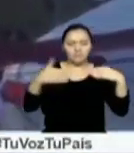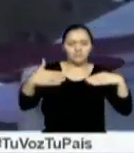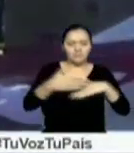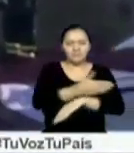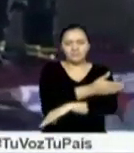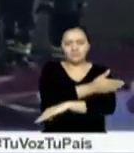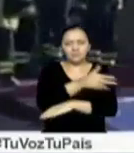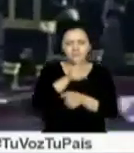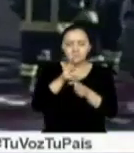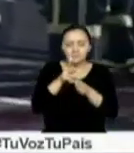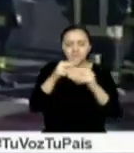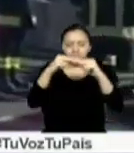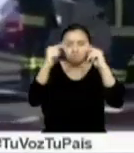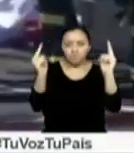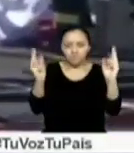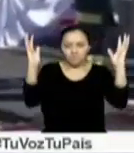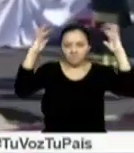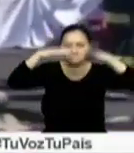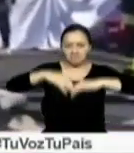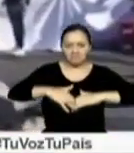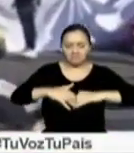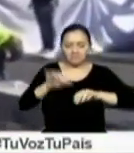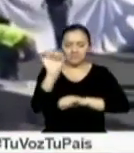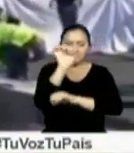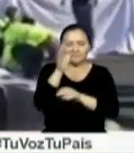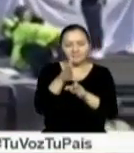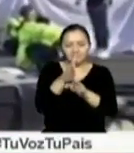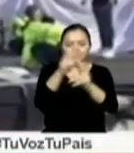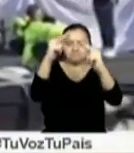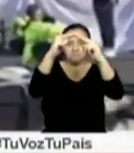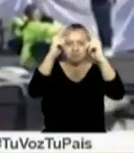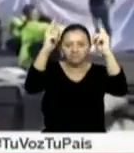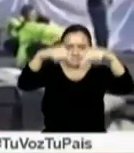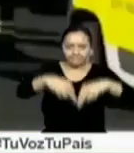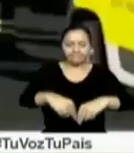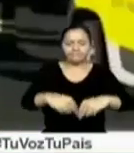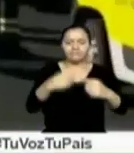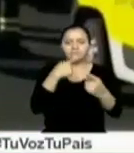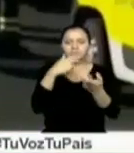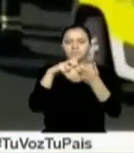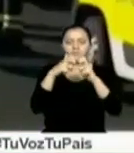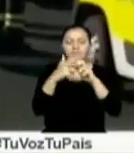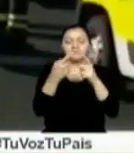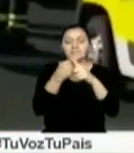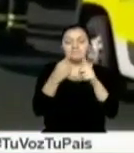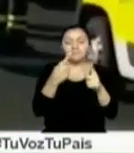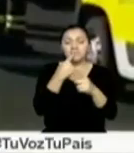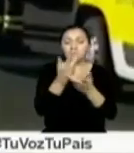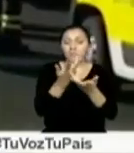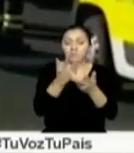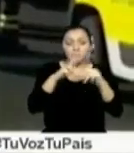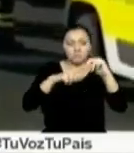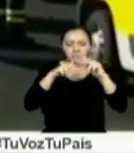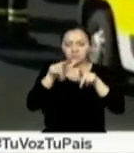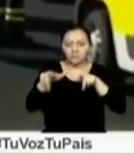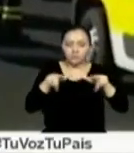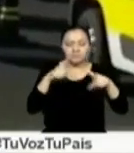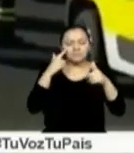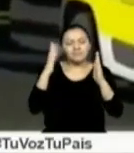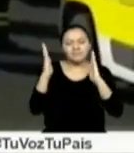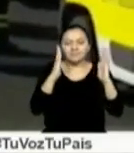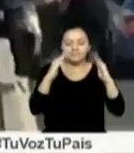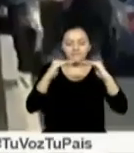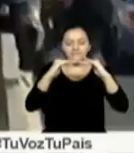el tramo del puente que se cayó sobre la autovía por donde circulaban el puente estaba cerrado al tráfico y se había instalado una estructura provisional para